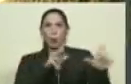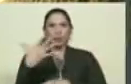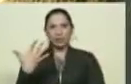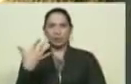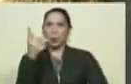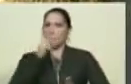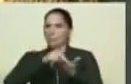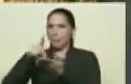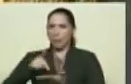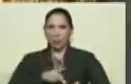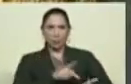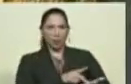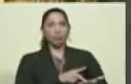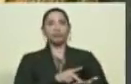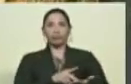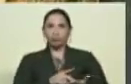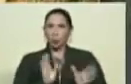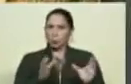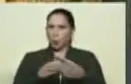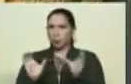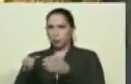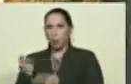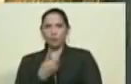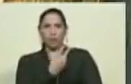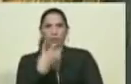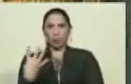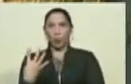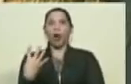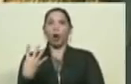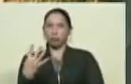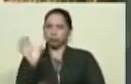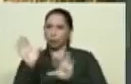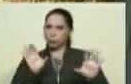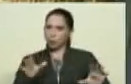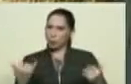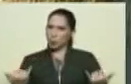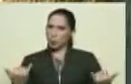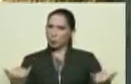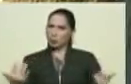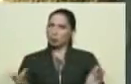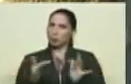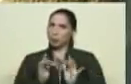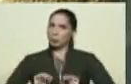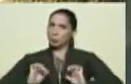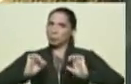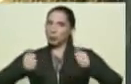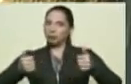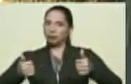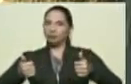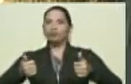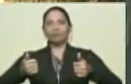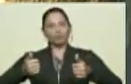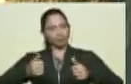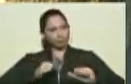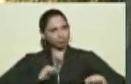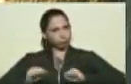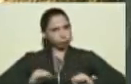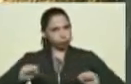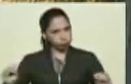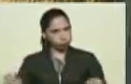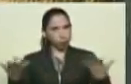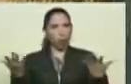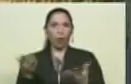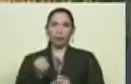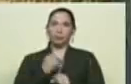participantes. Son 24 equipos que hoy se han dado cita aquí y que a partir de este momento que hemos dado el arranque en cuenta regresiva, pues